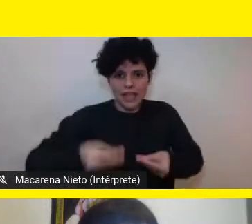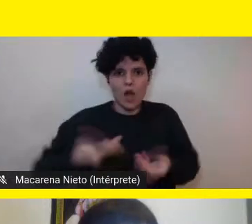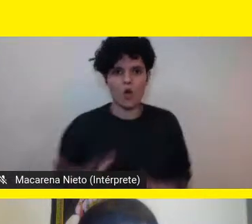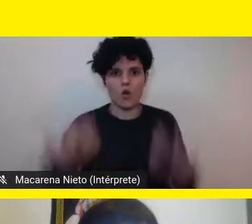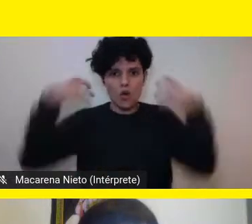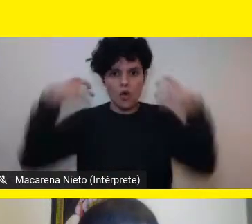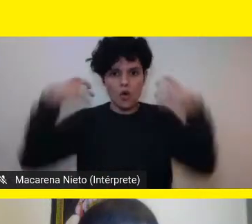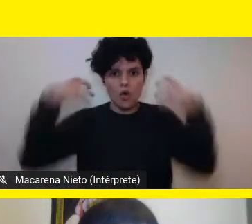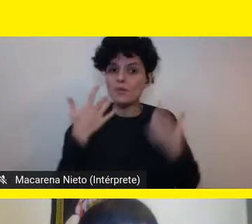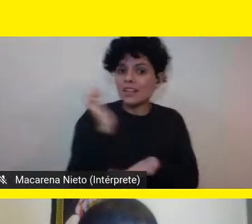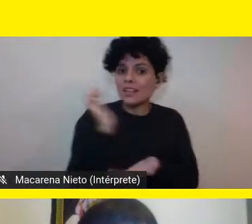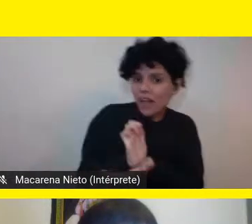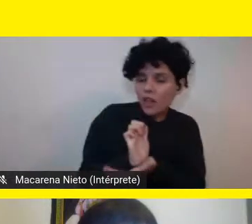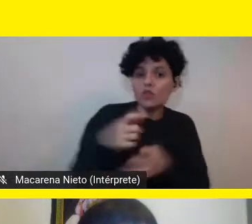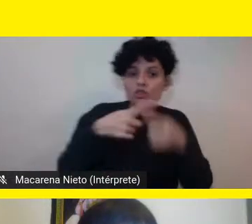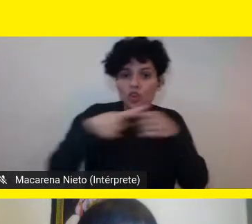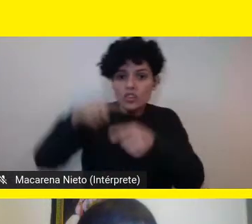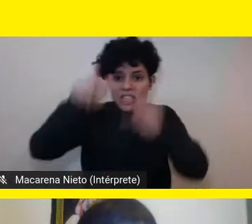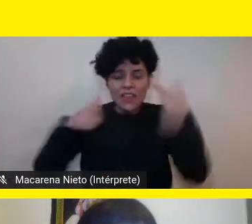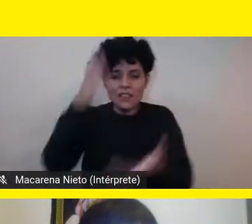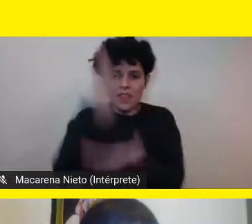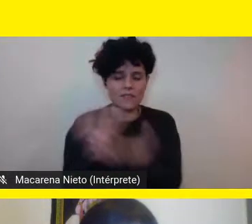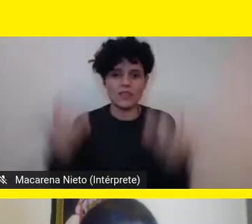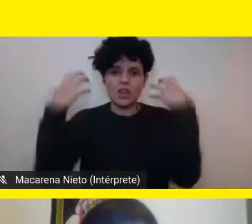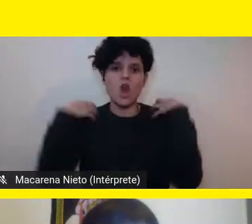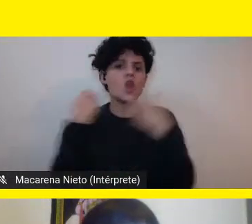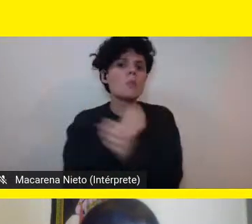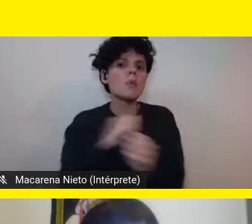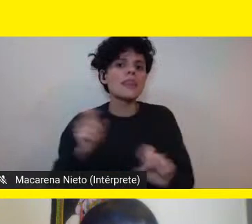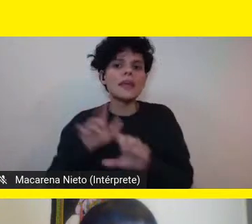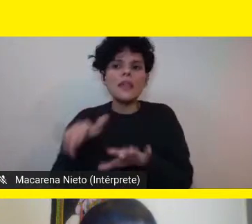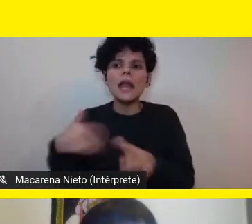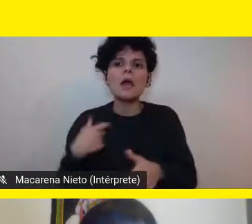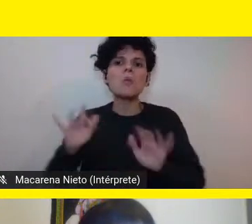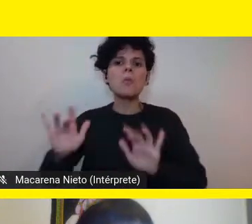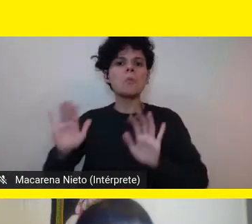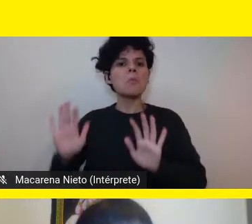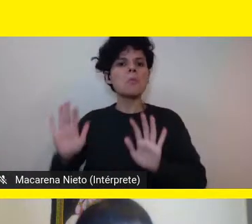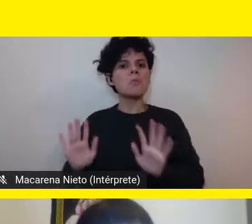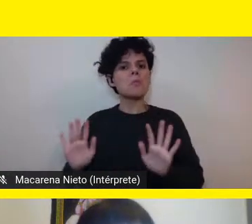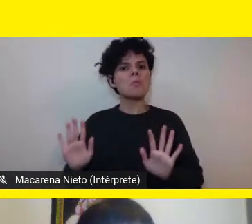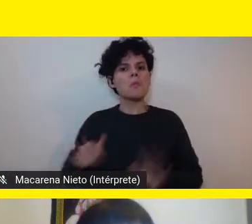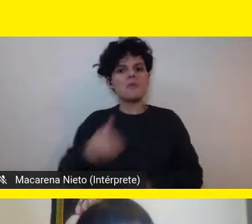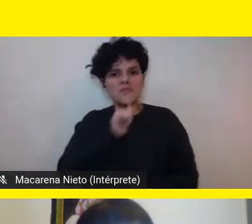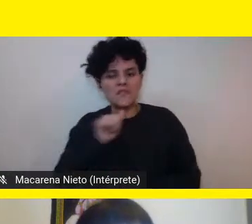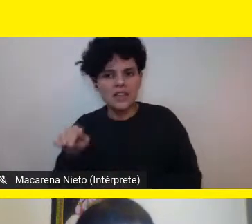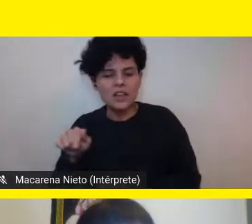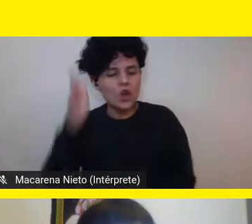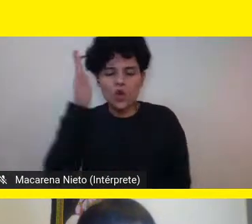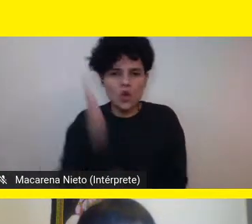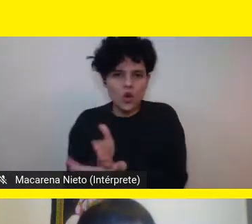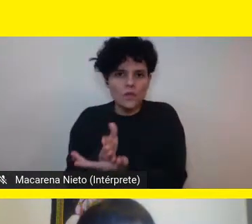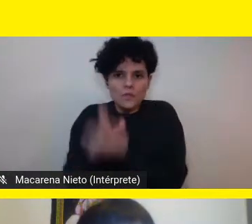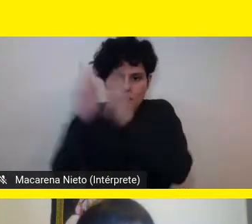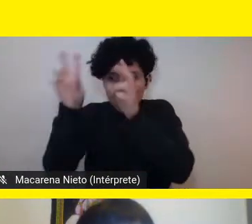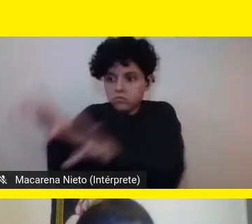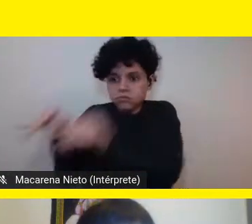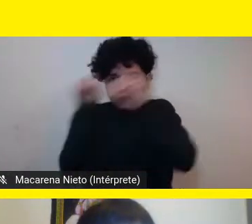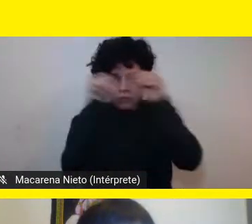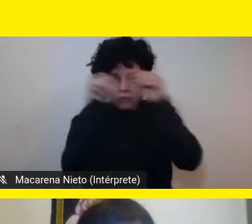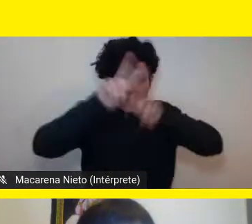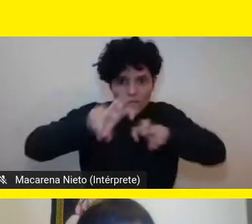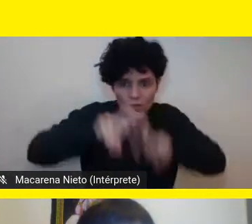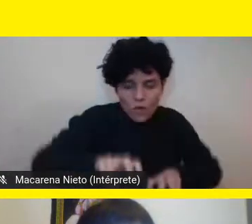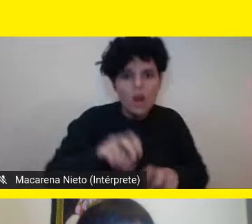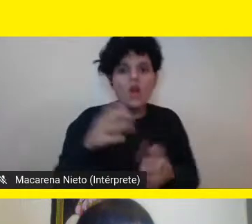Estado. No puede quedar esa deuda insoluta. Hay que asumirla, hay que investigar esos crímenes, visualizar con ese enfoque de